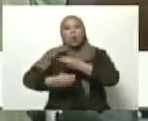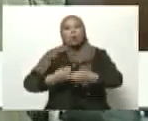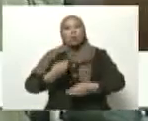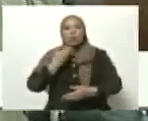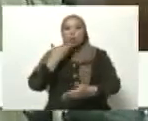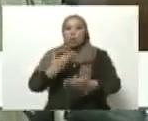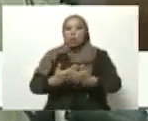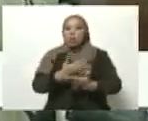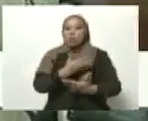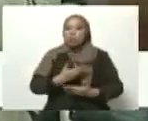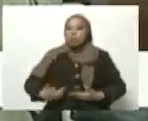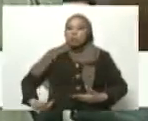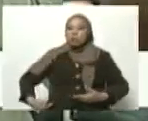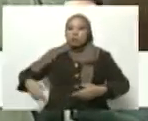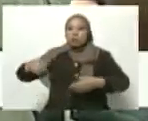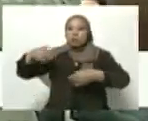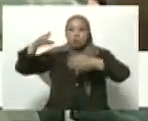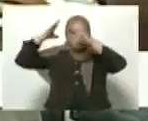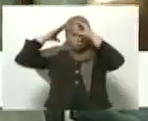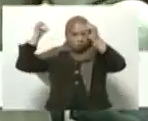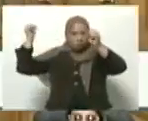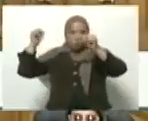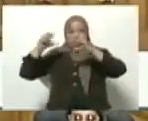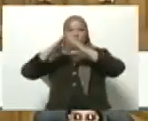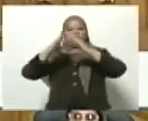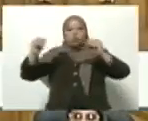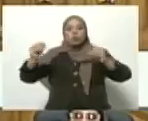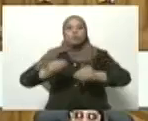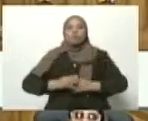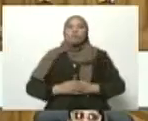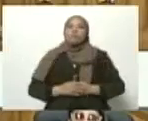Gracias, presidente. Es todo.